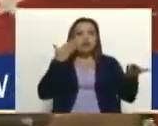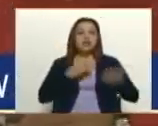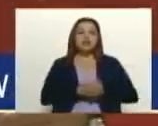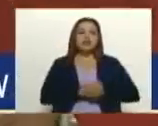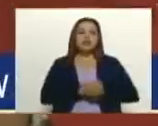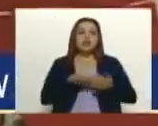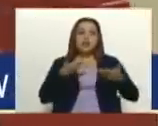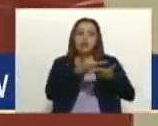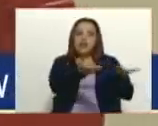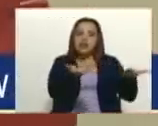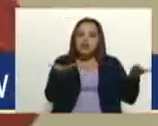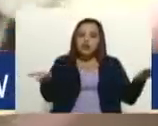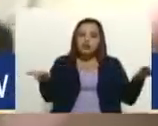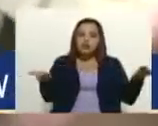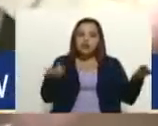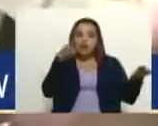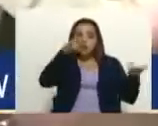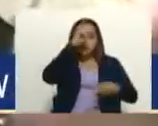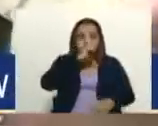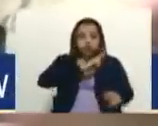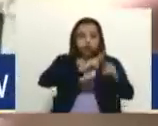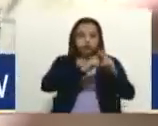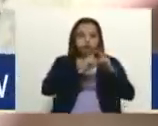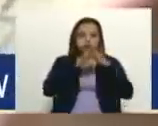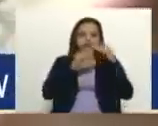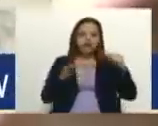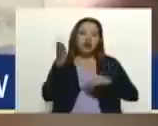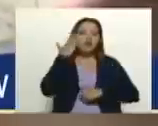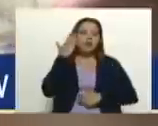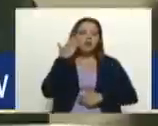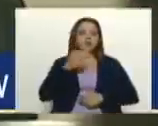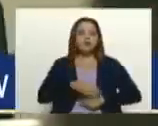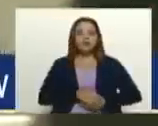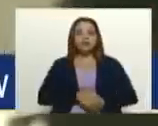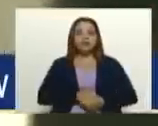llegar ese reconocimiento a todas.